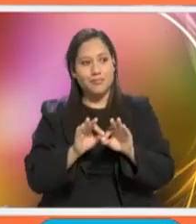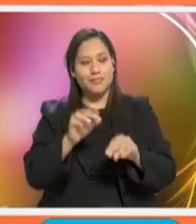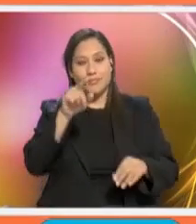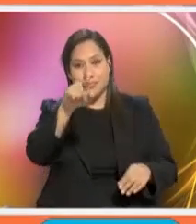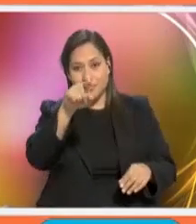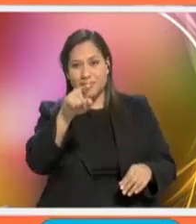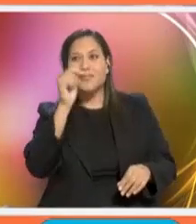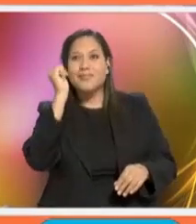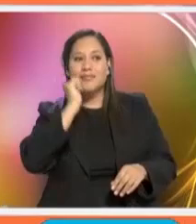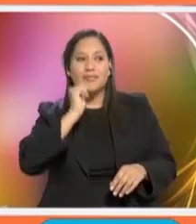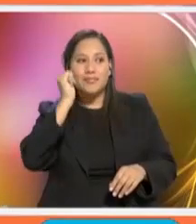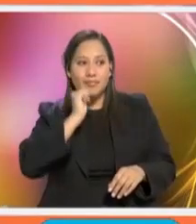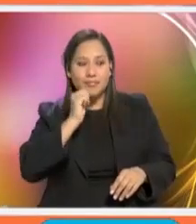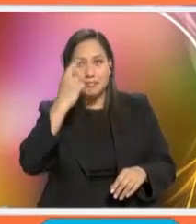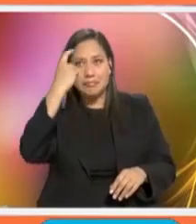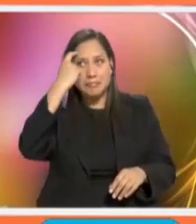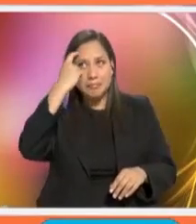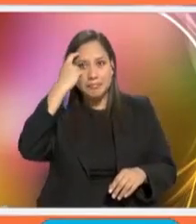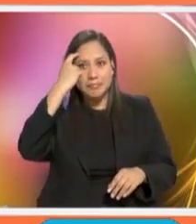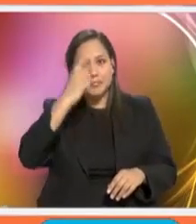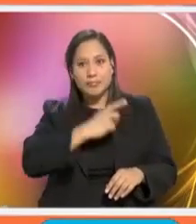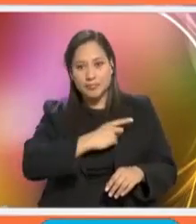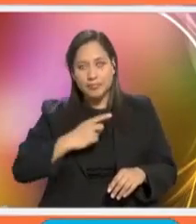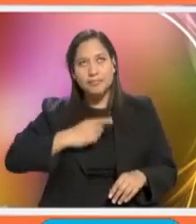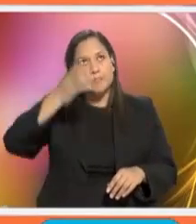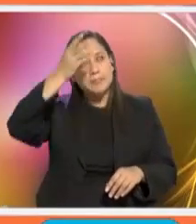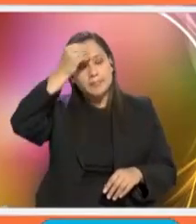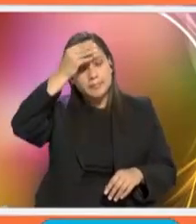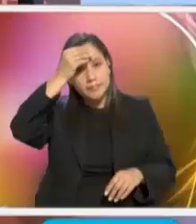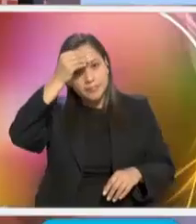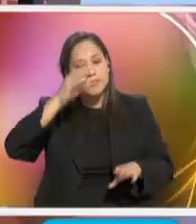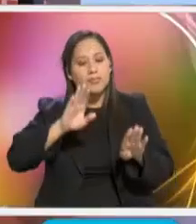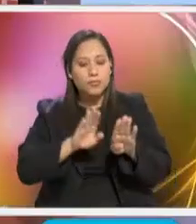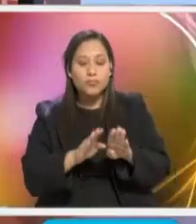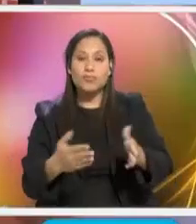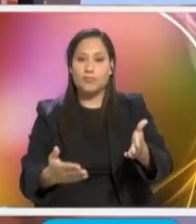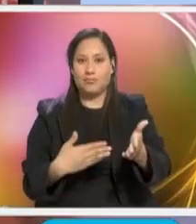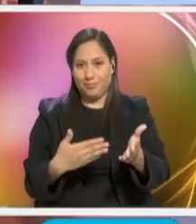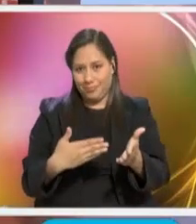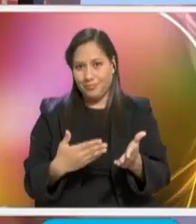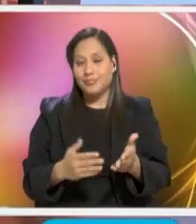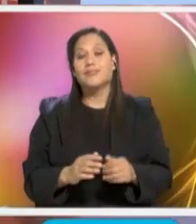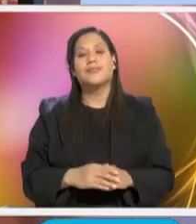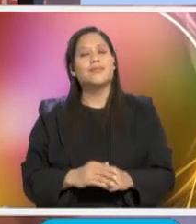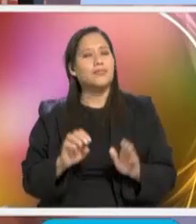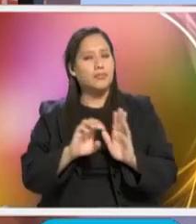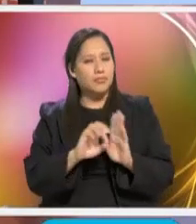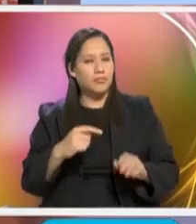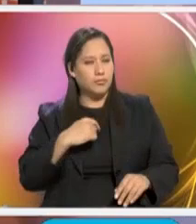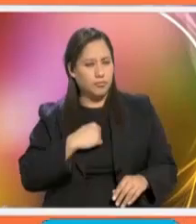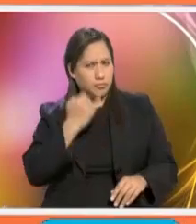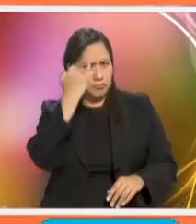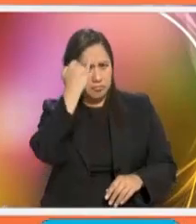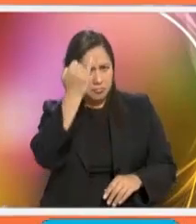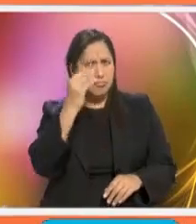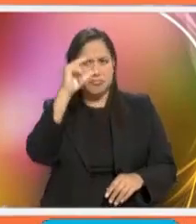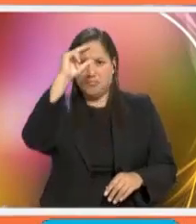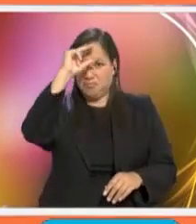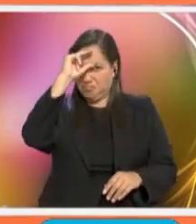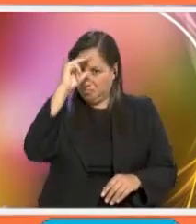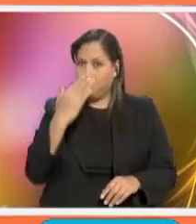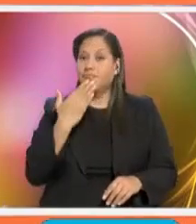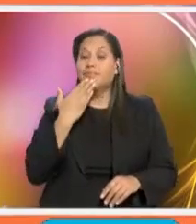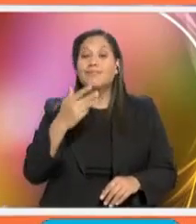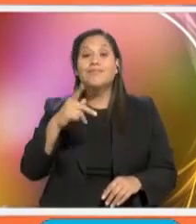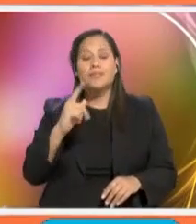que tienen que capacitarse, tienen que aprender cómo hacer las cosas. Claro. ¿Sí? Yo puedo tener ideas maravillosas,